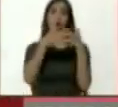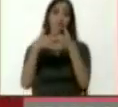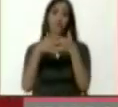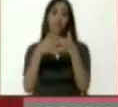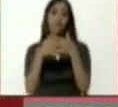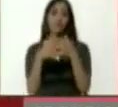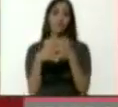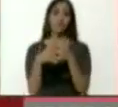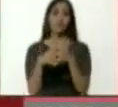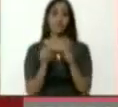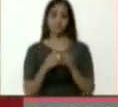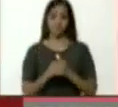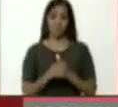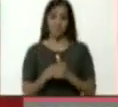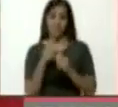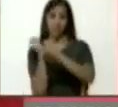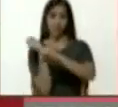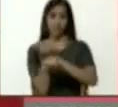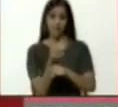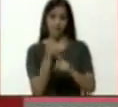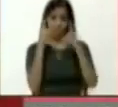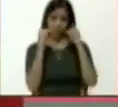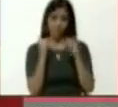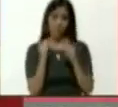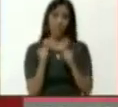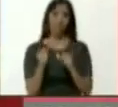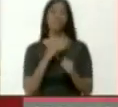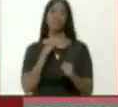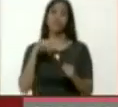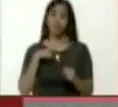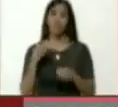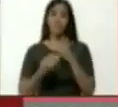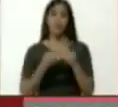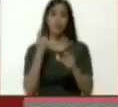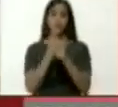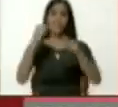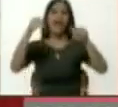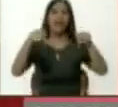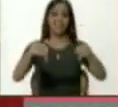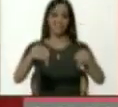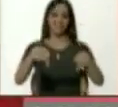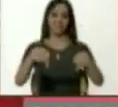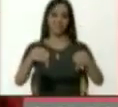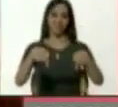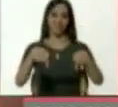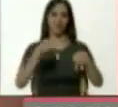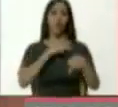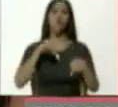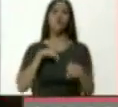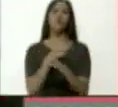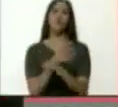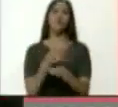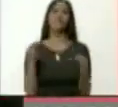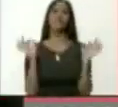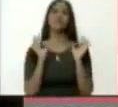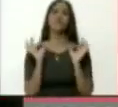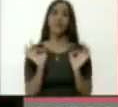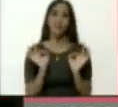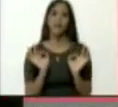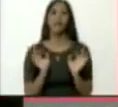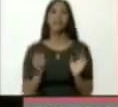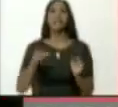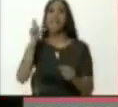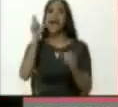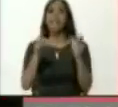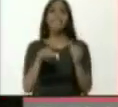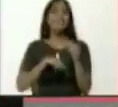de la Major League Baseball, si nosotros hacemos un campeonato aquí, con nuestros jugadores nada más, la gente va